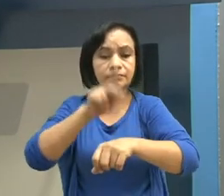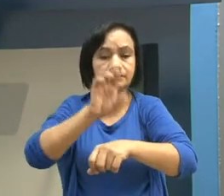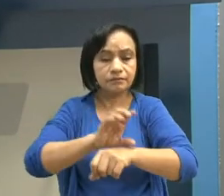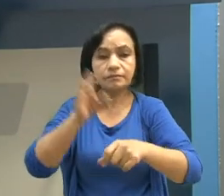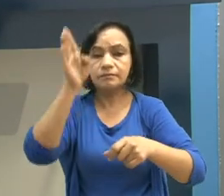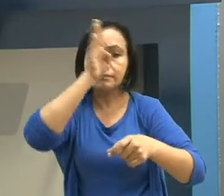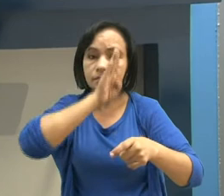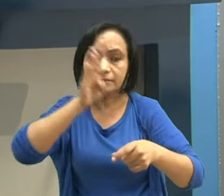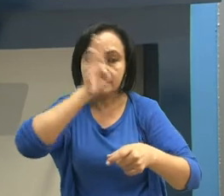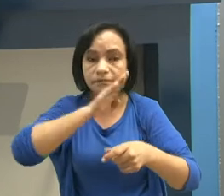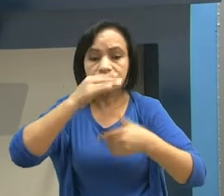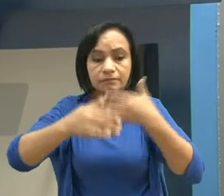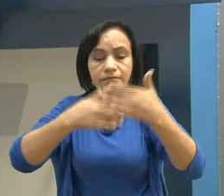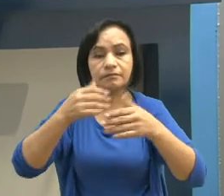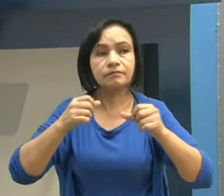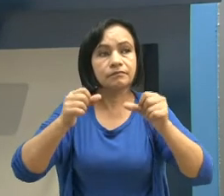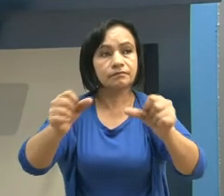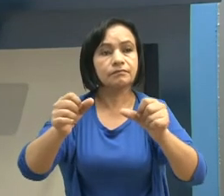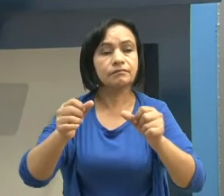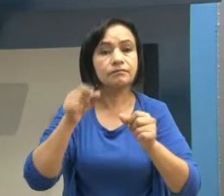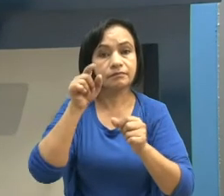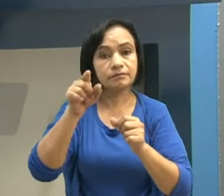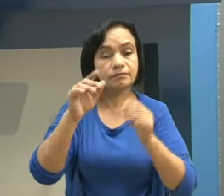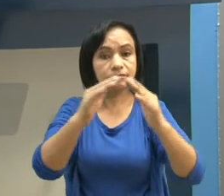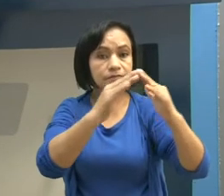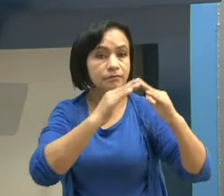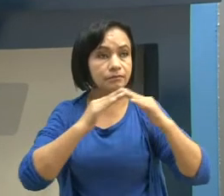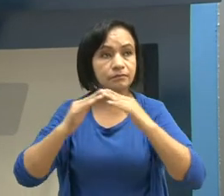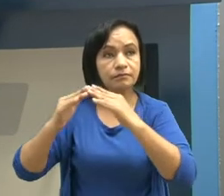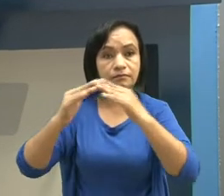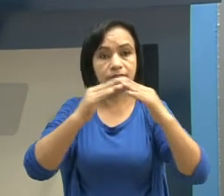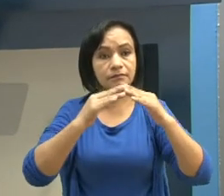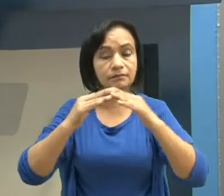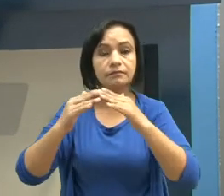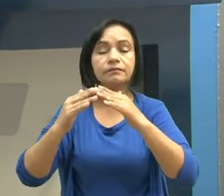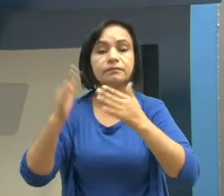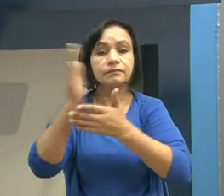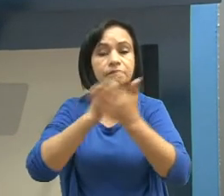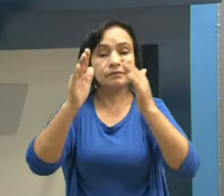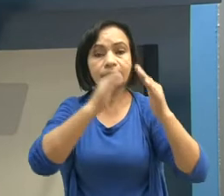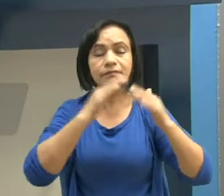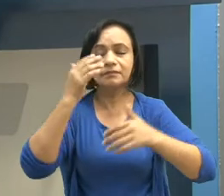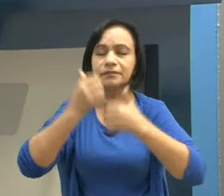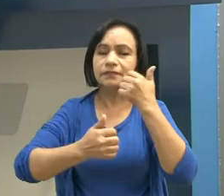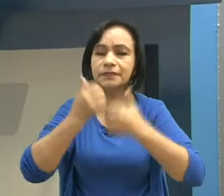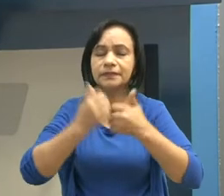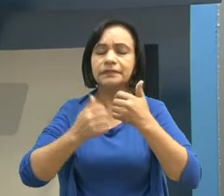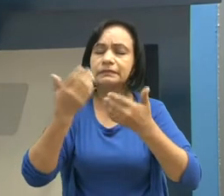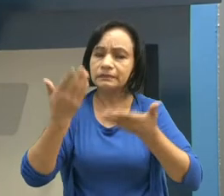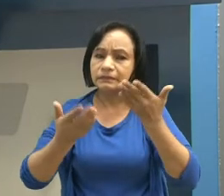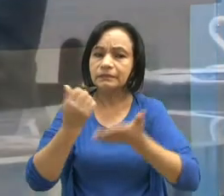de Bluefields, y así sucesivamente. Ahí hay, en esas ciudades que vos ves ahí, hay ciudades que tienen problemas que van a ser